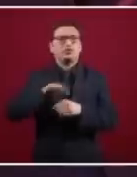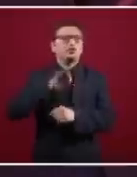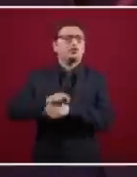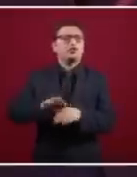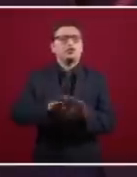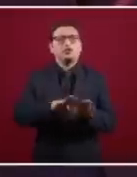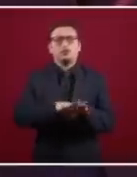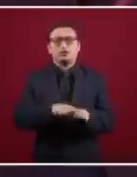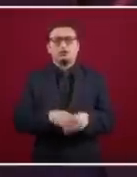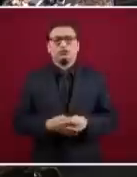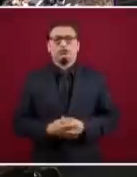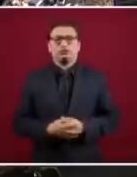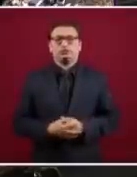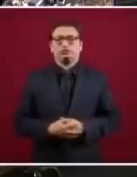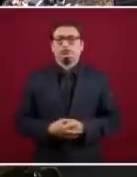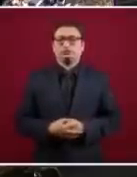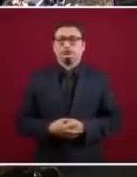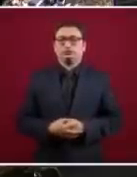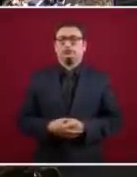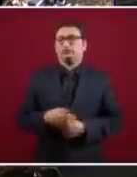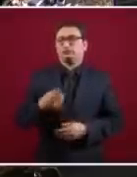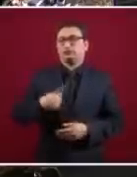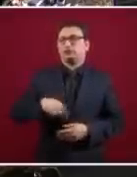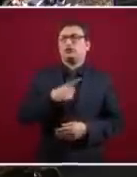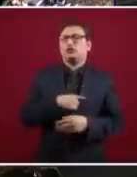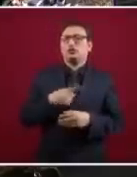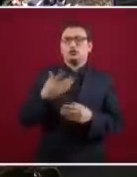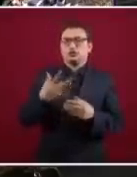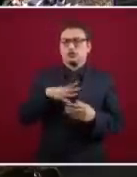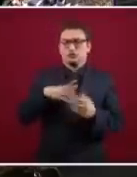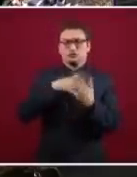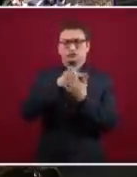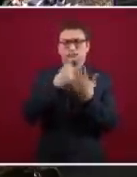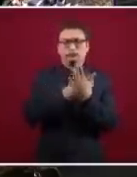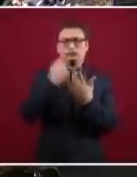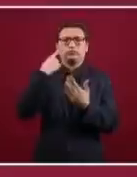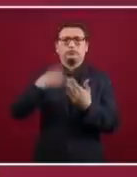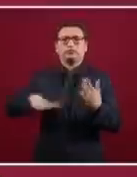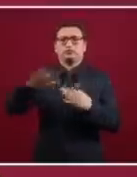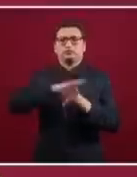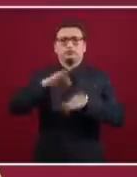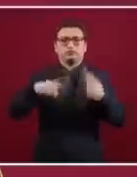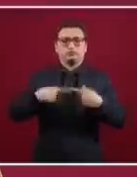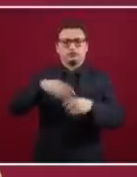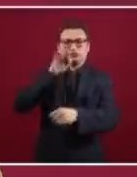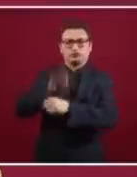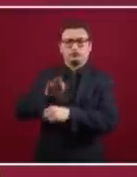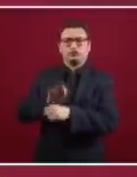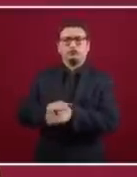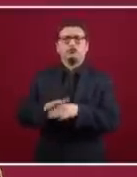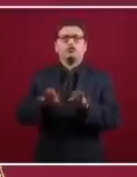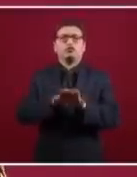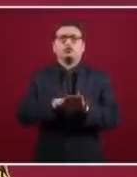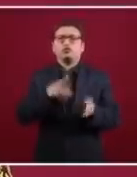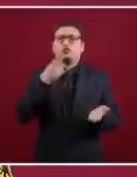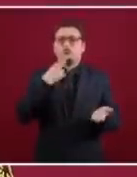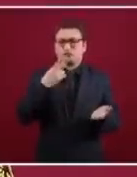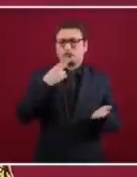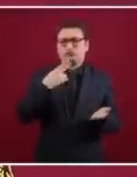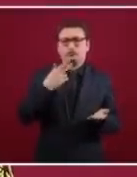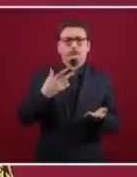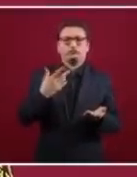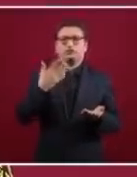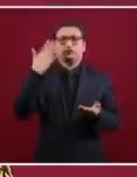alguna bueno tenemos una estrategia de protección ciudadana que se aplica en todas